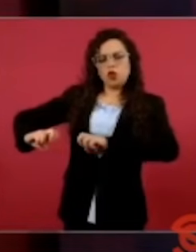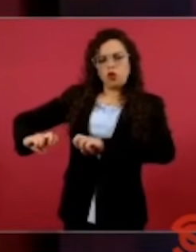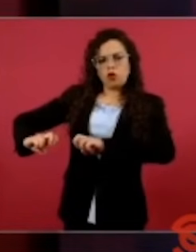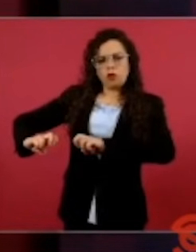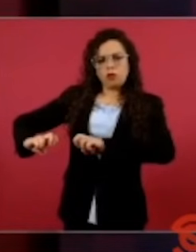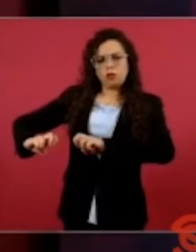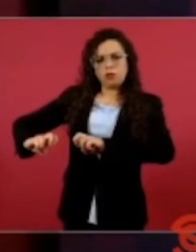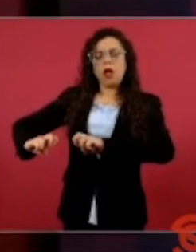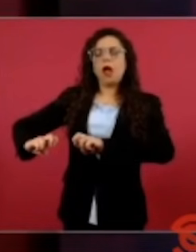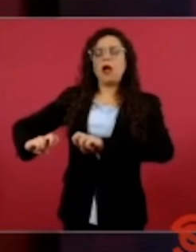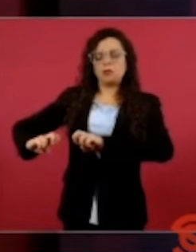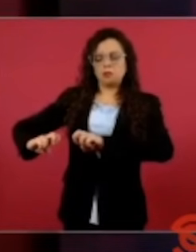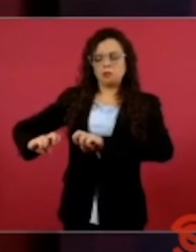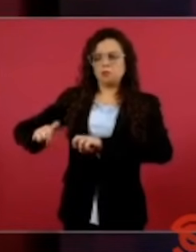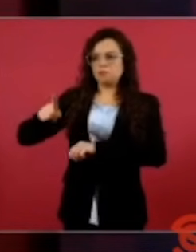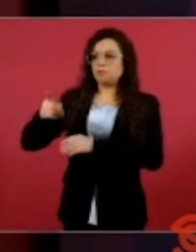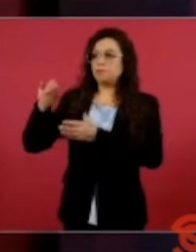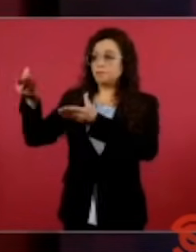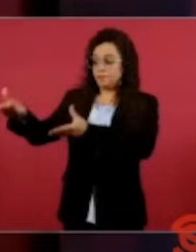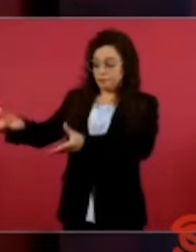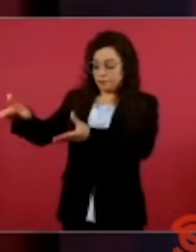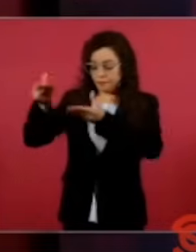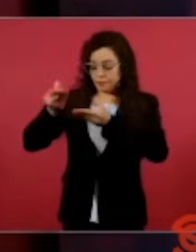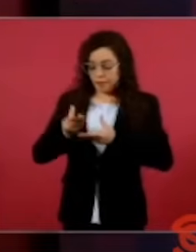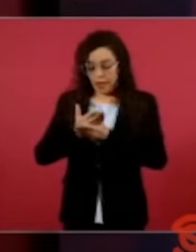no y lo